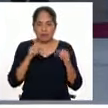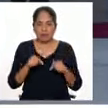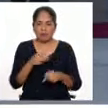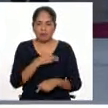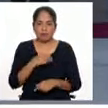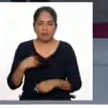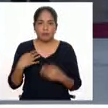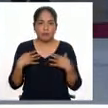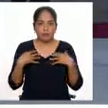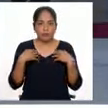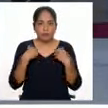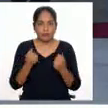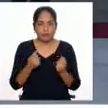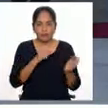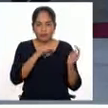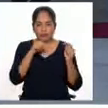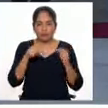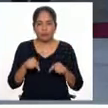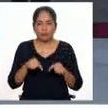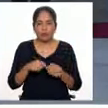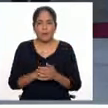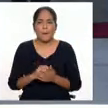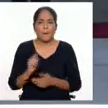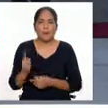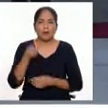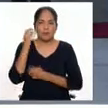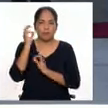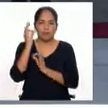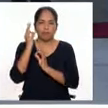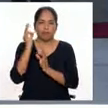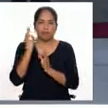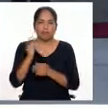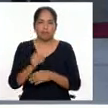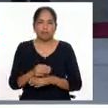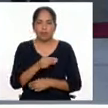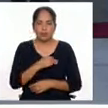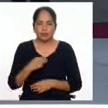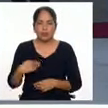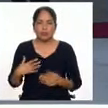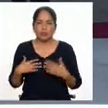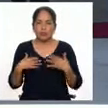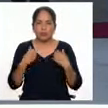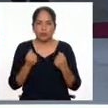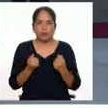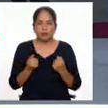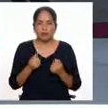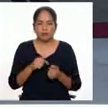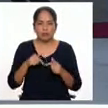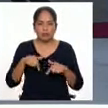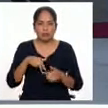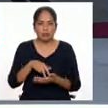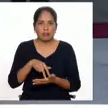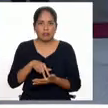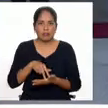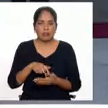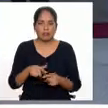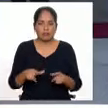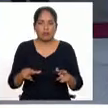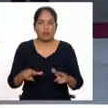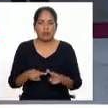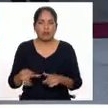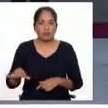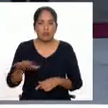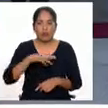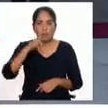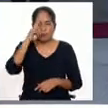ministro y estoy dando mi primer discurso como ministro desde aquí, desde Atalaya, para todo el Perú,